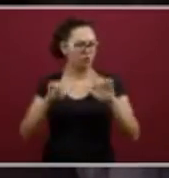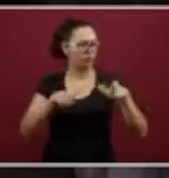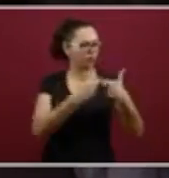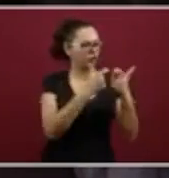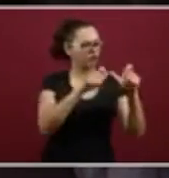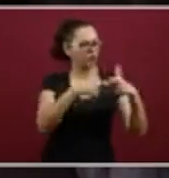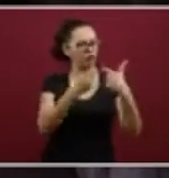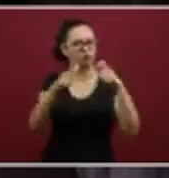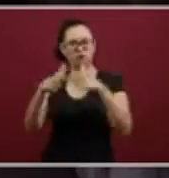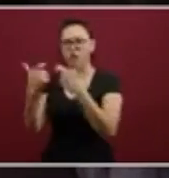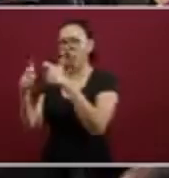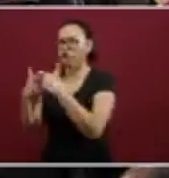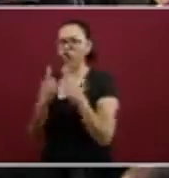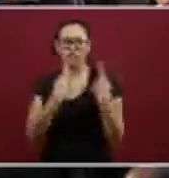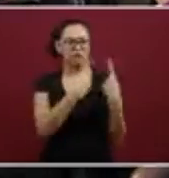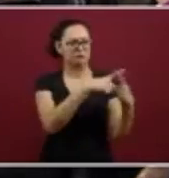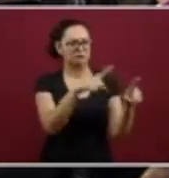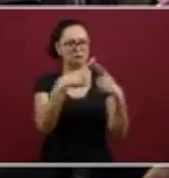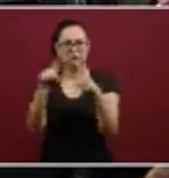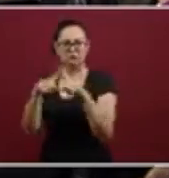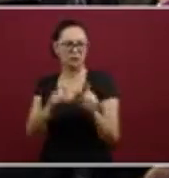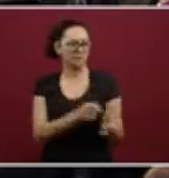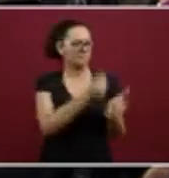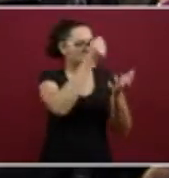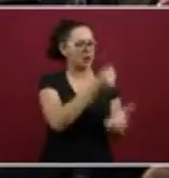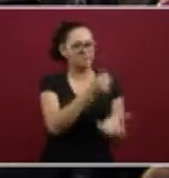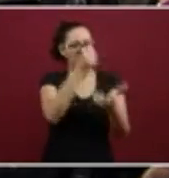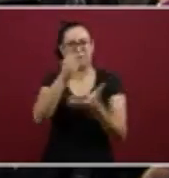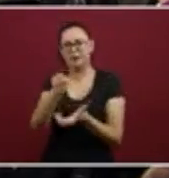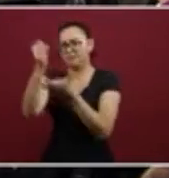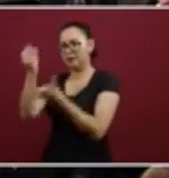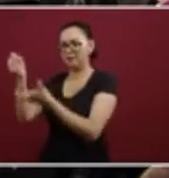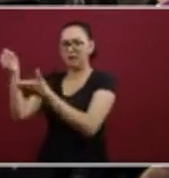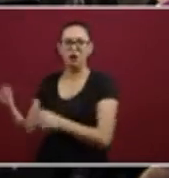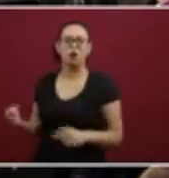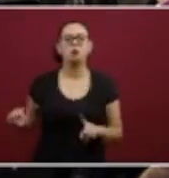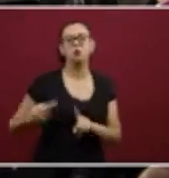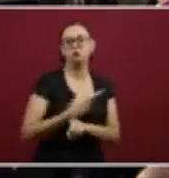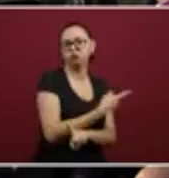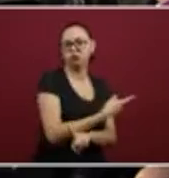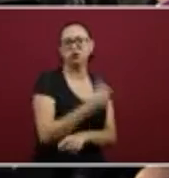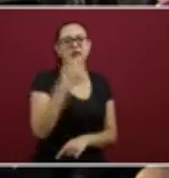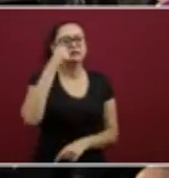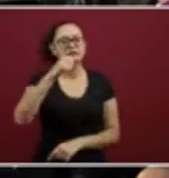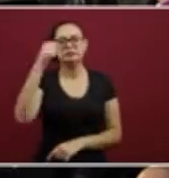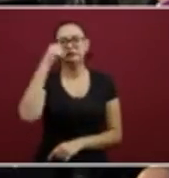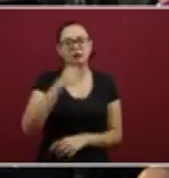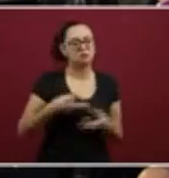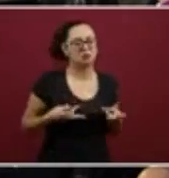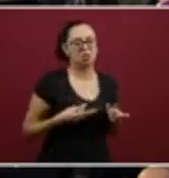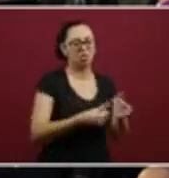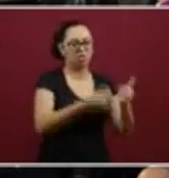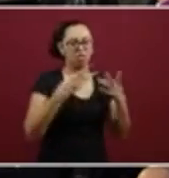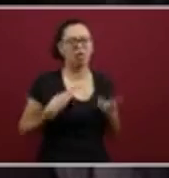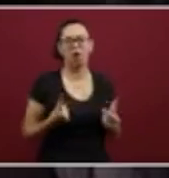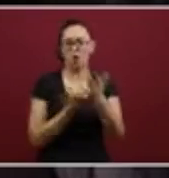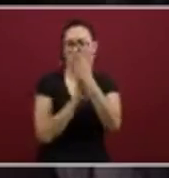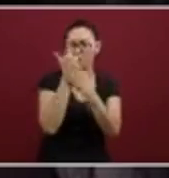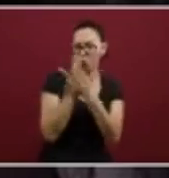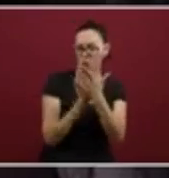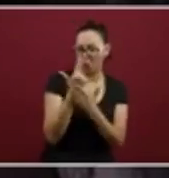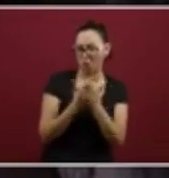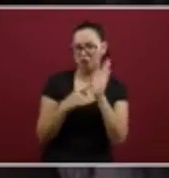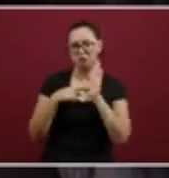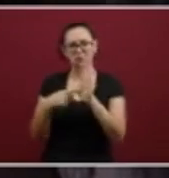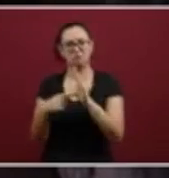esta de temas diversos había en el gobierno que se estaban utilizando sin rendición de cuentas y con un manejo